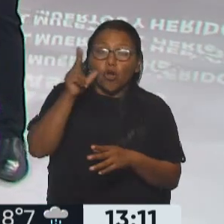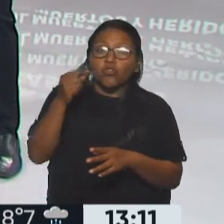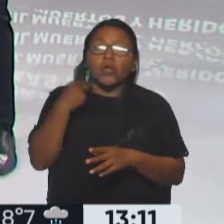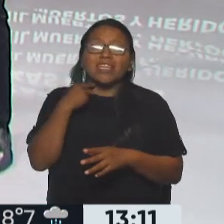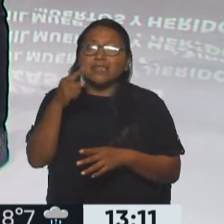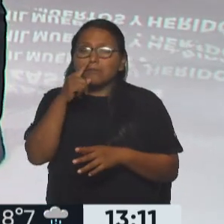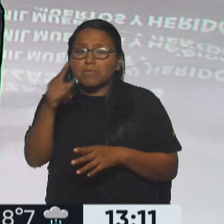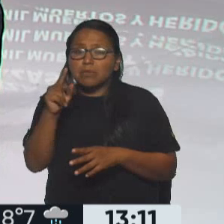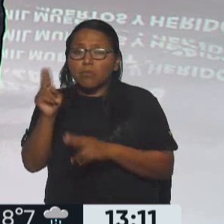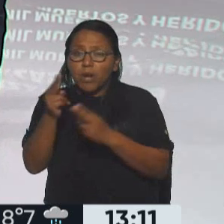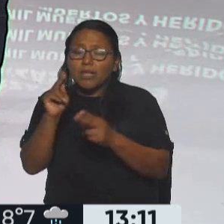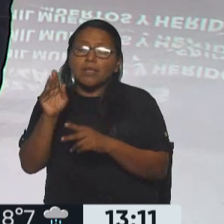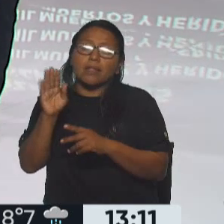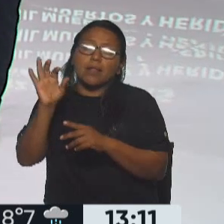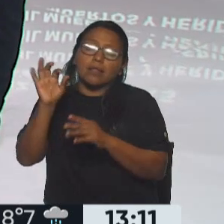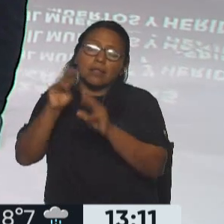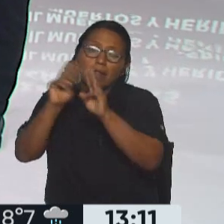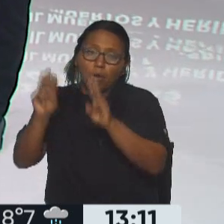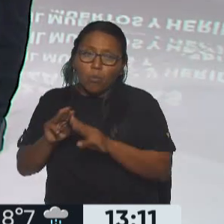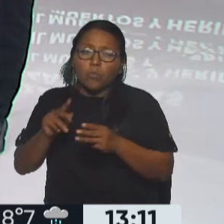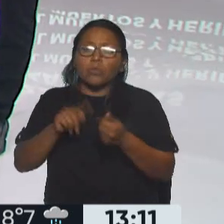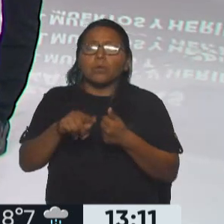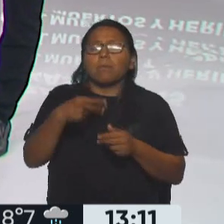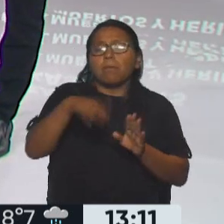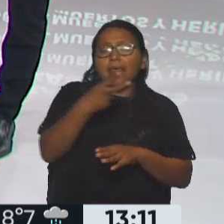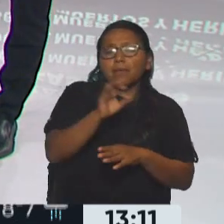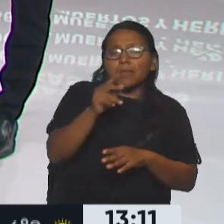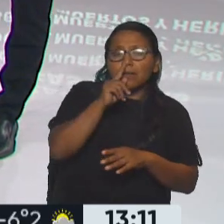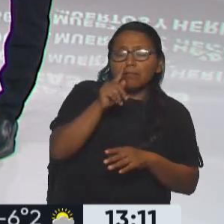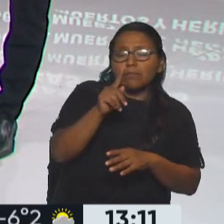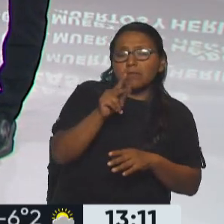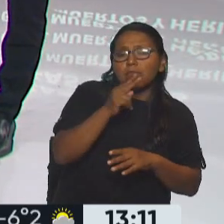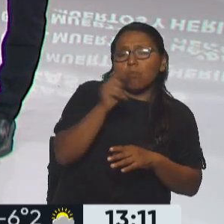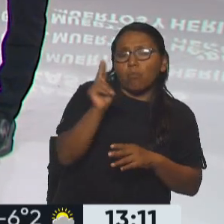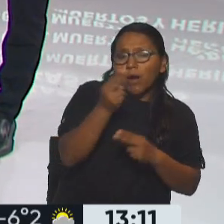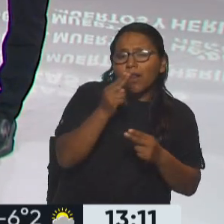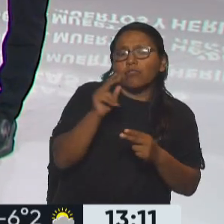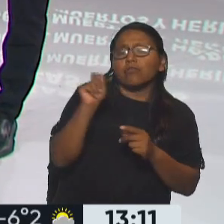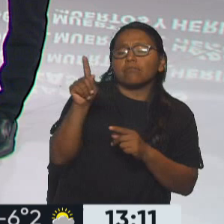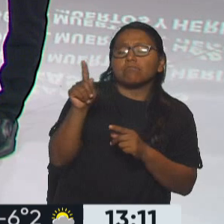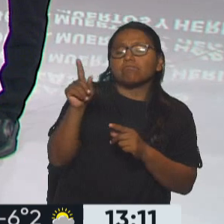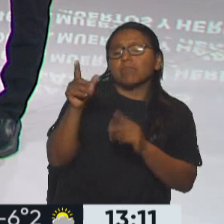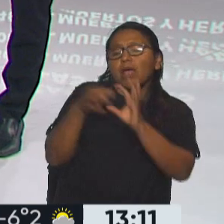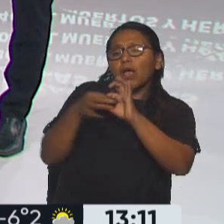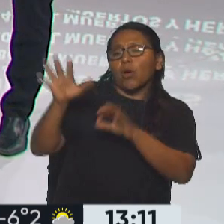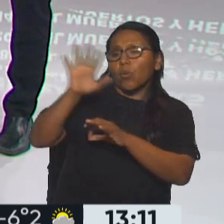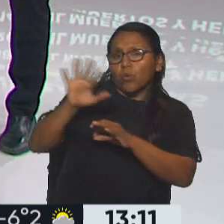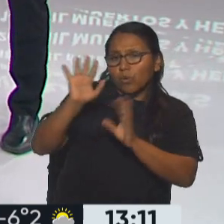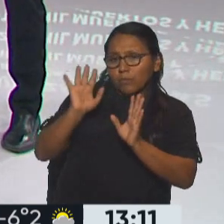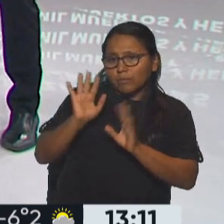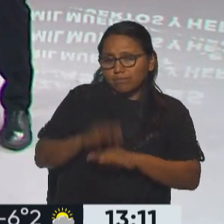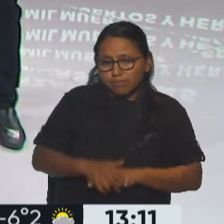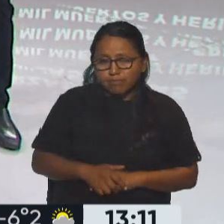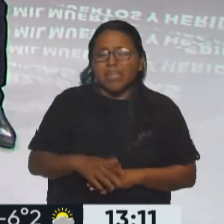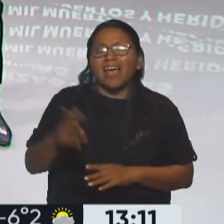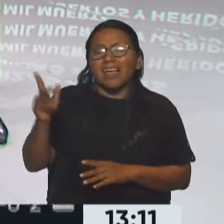y heridos, la fuente es Naciones Unidas. Más de 20 mil muertos y heridos, la fuente es Unión Europea. En el caso de Rusia, ya hace